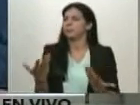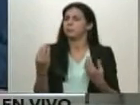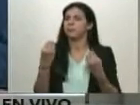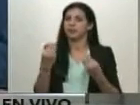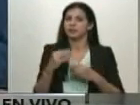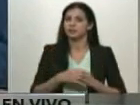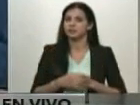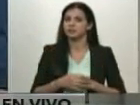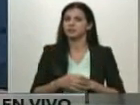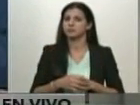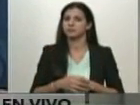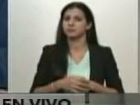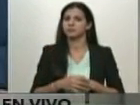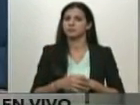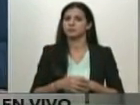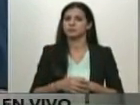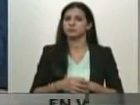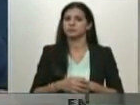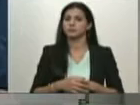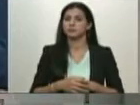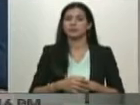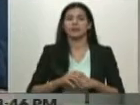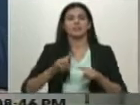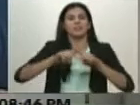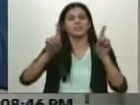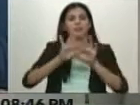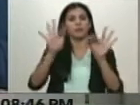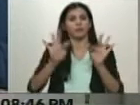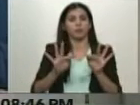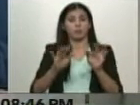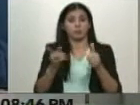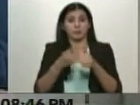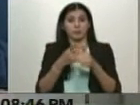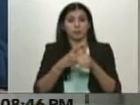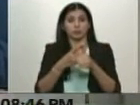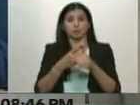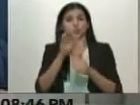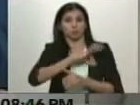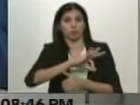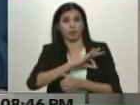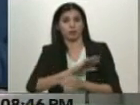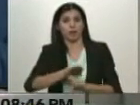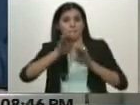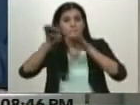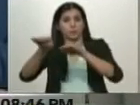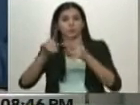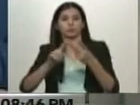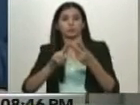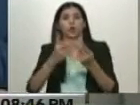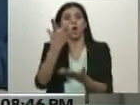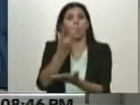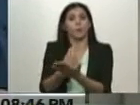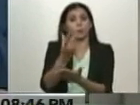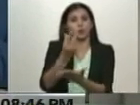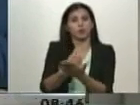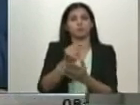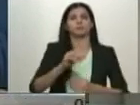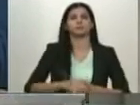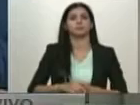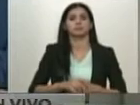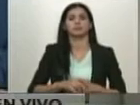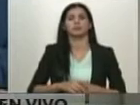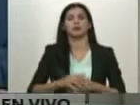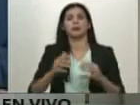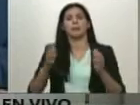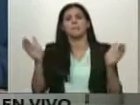favorecer en distintas escalas. En primer lugar, la escala social, comunal, de la pequeña y